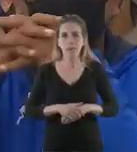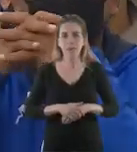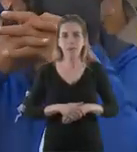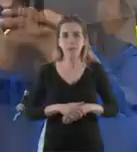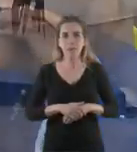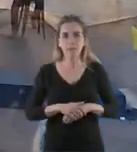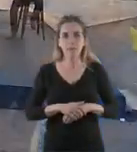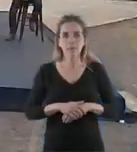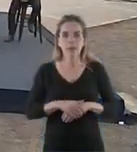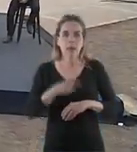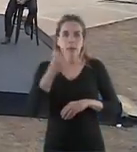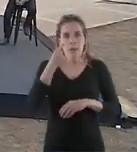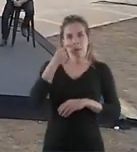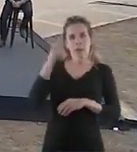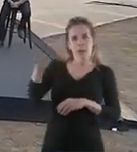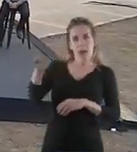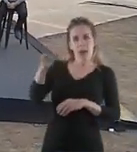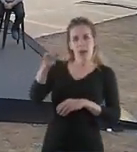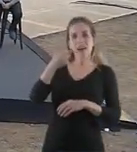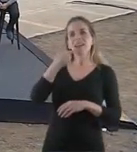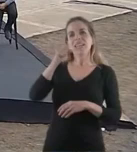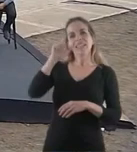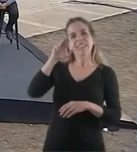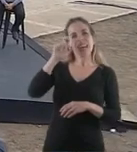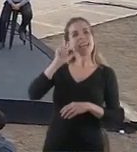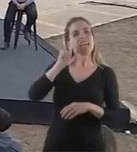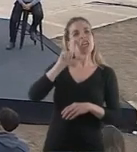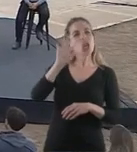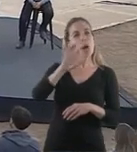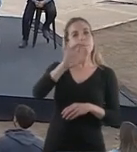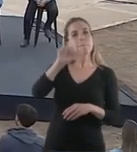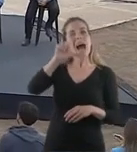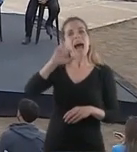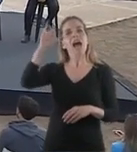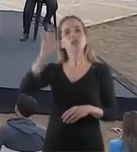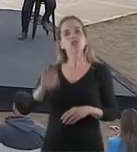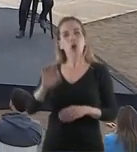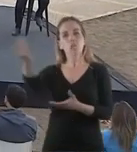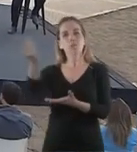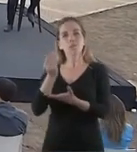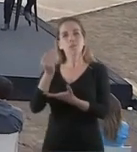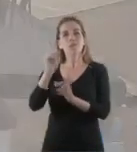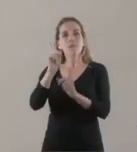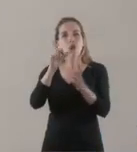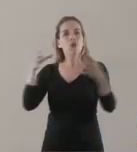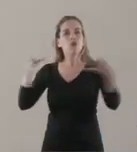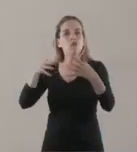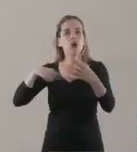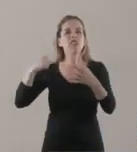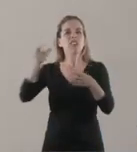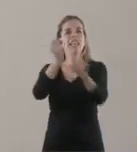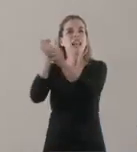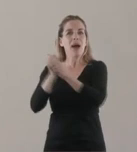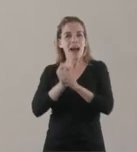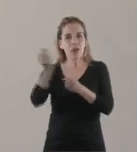y lo veía a sergio palazzo sentado ahí como uno de los representantes de los trabajadores y